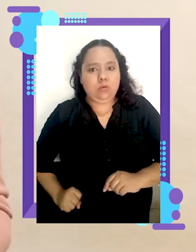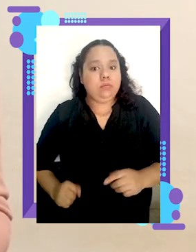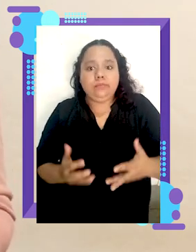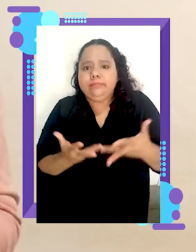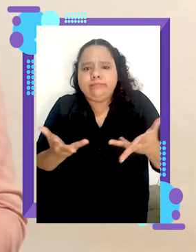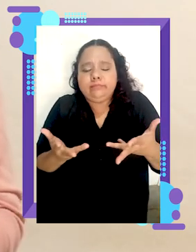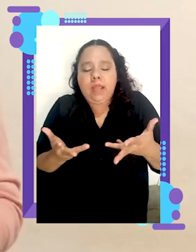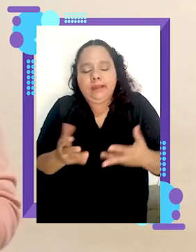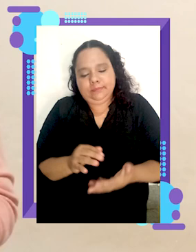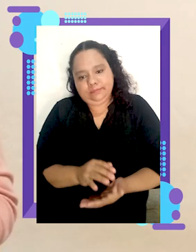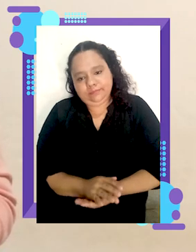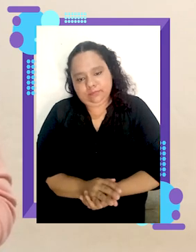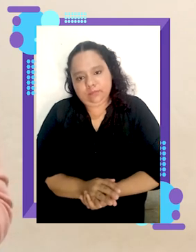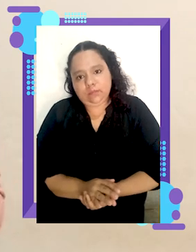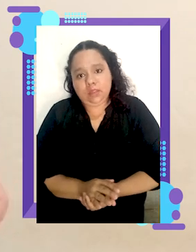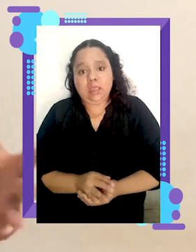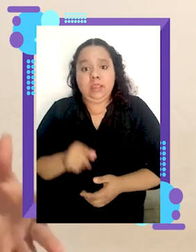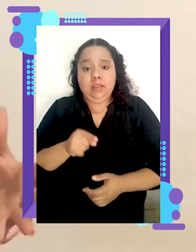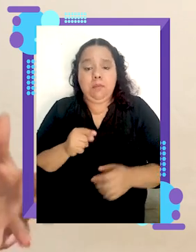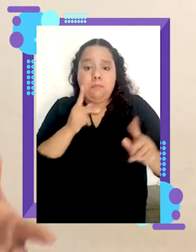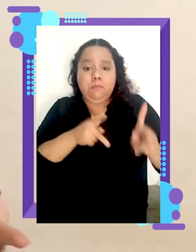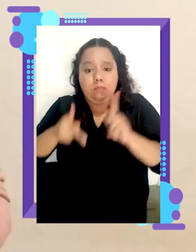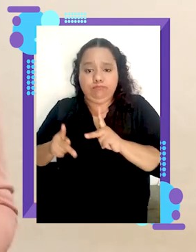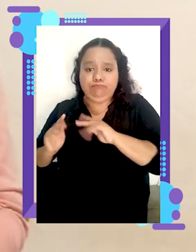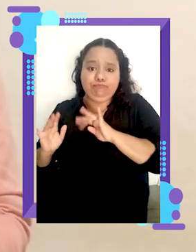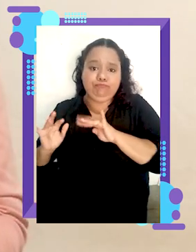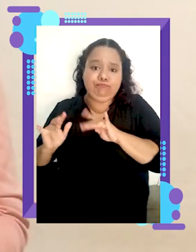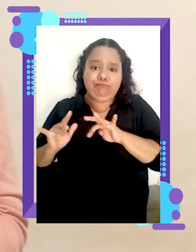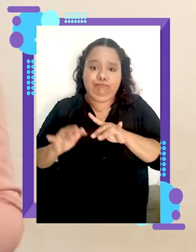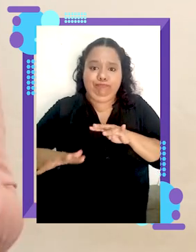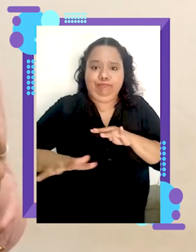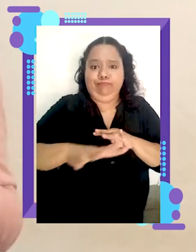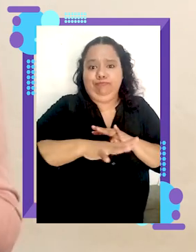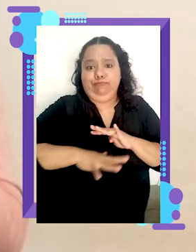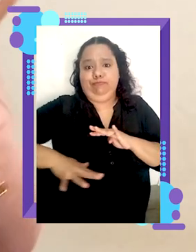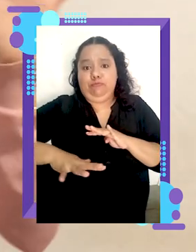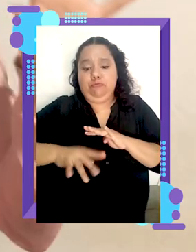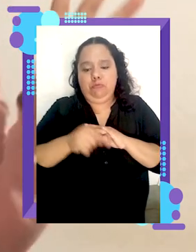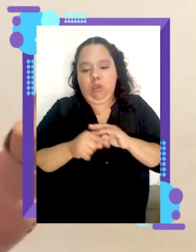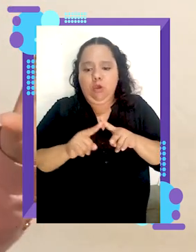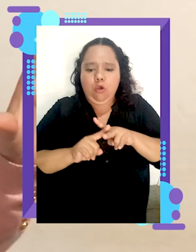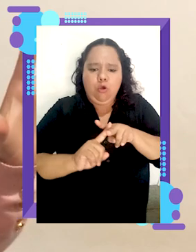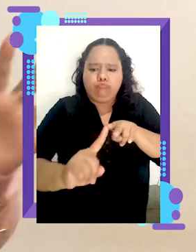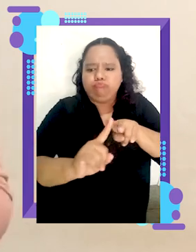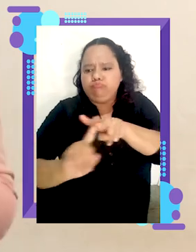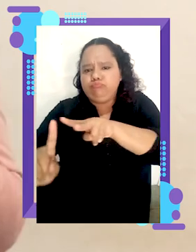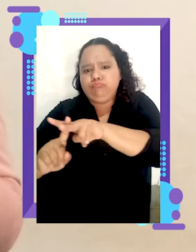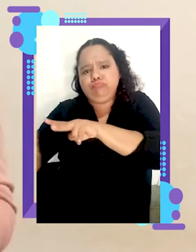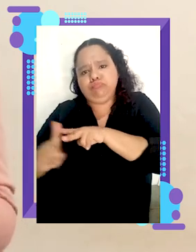ha pasado con ellos? Lastimosamente han sido desplazados por mestizos, por eso ellos se han